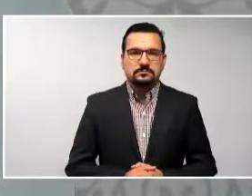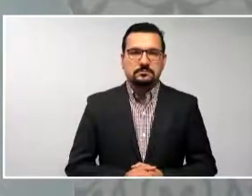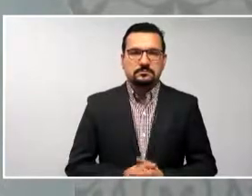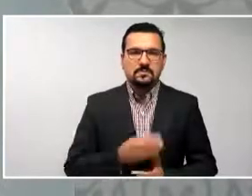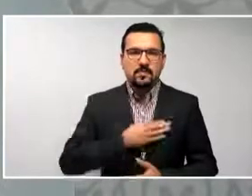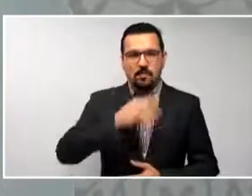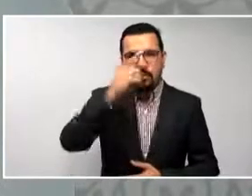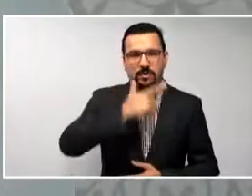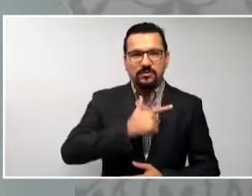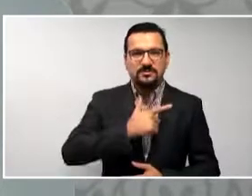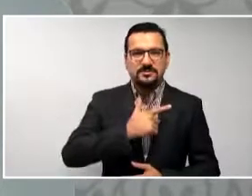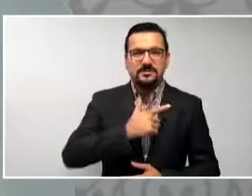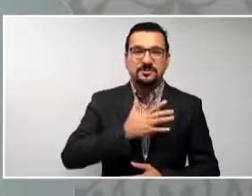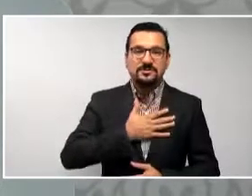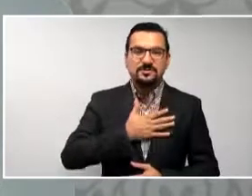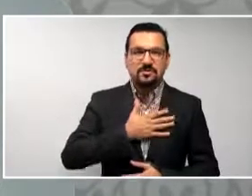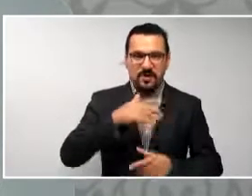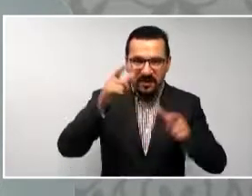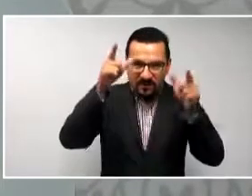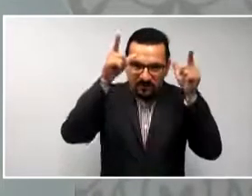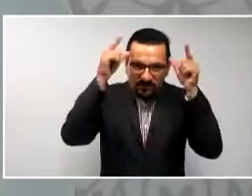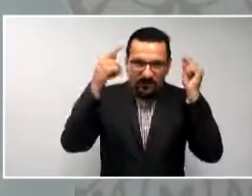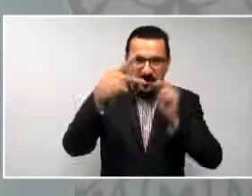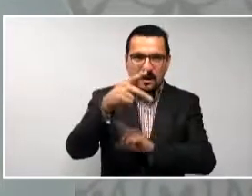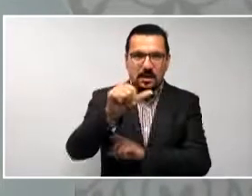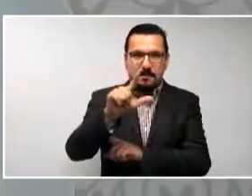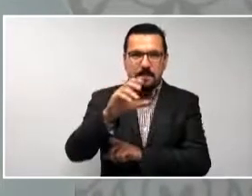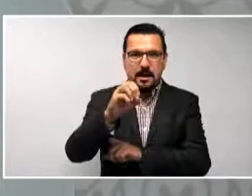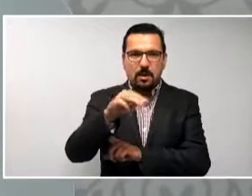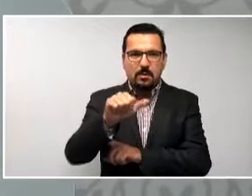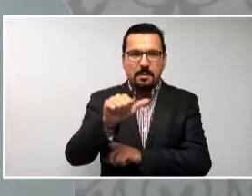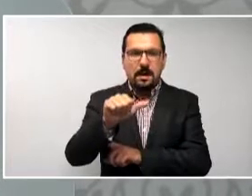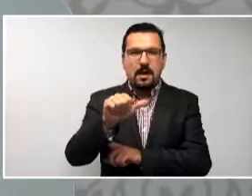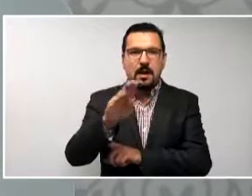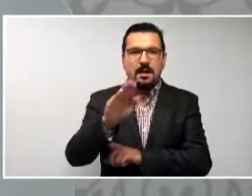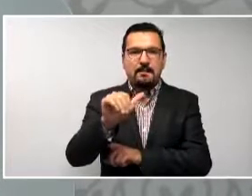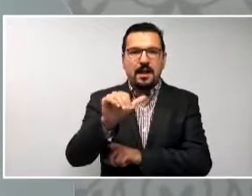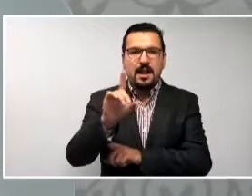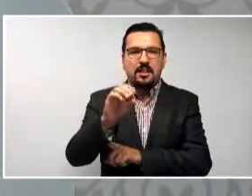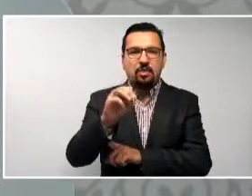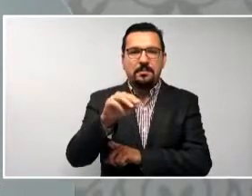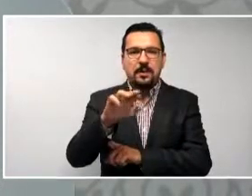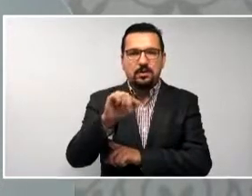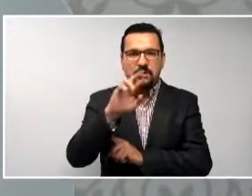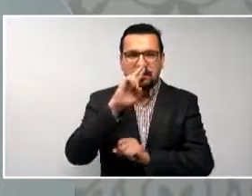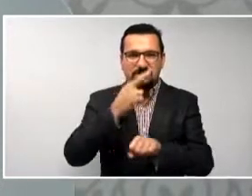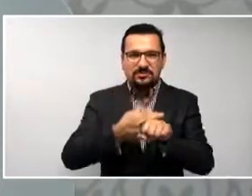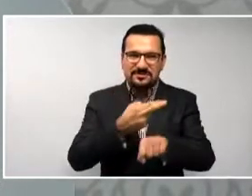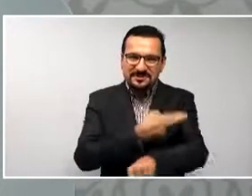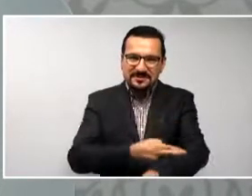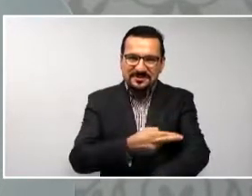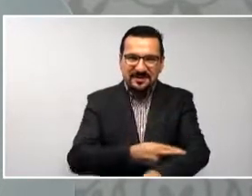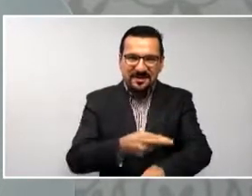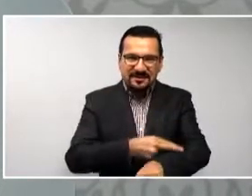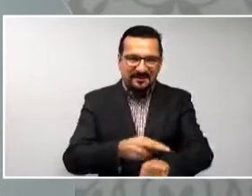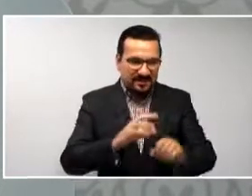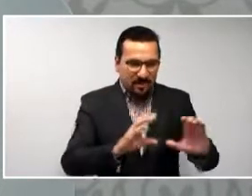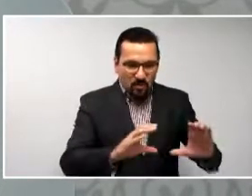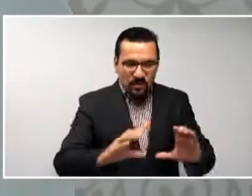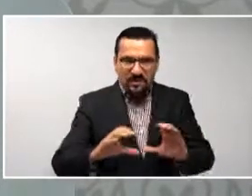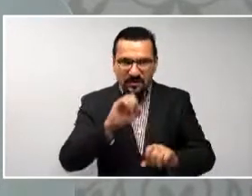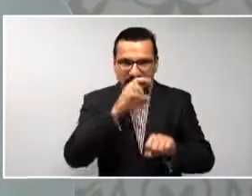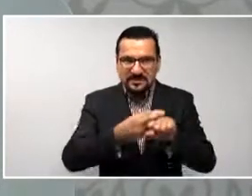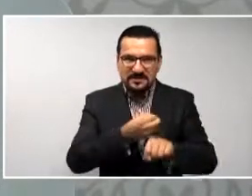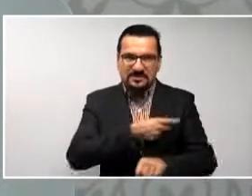buenas noches soy la enfermera paloma valdovinos morales coordinadora estatal de gestión del cuidado en la secretaría de salud